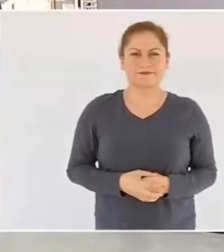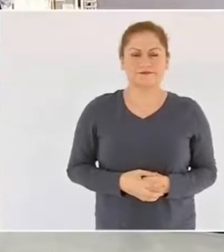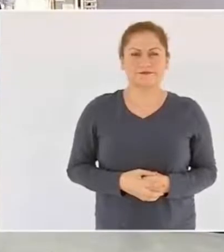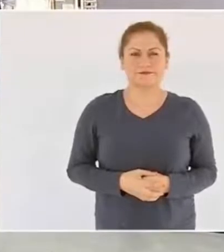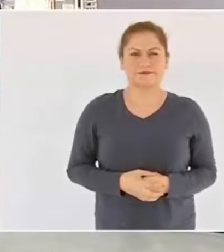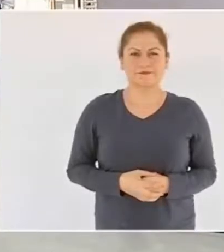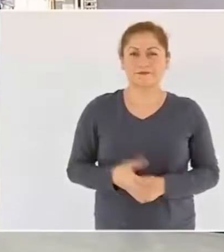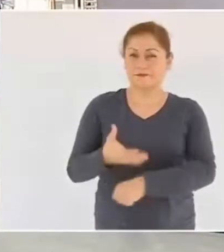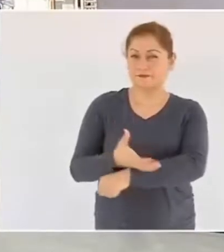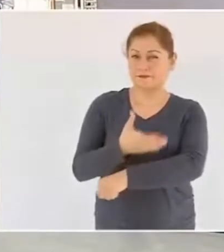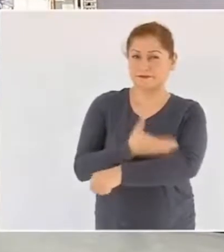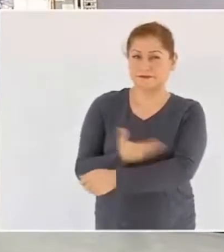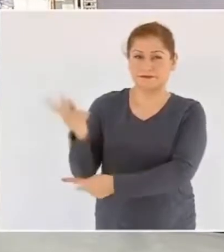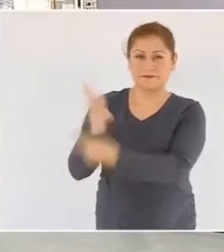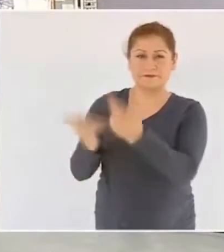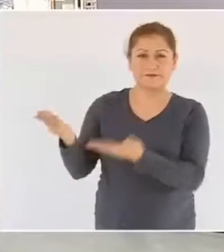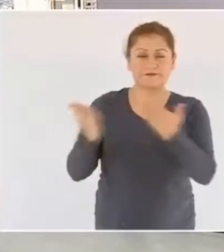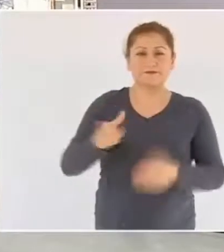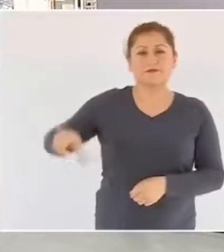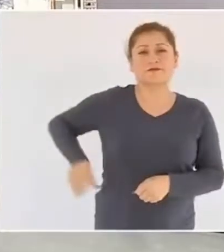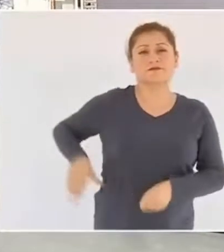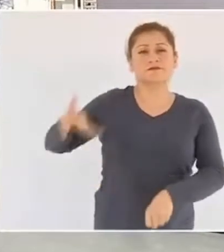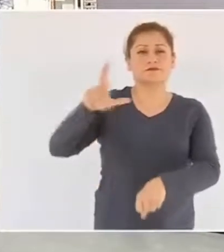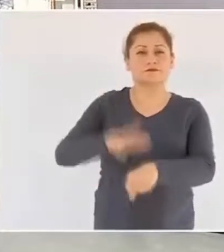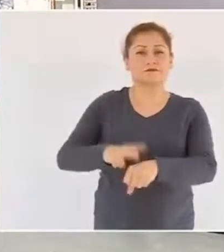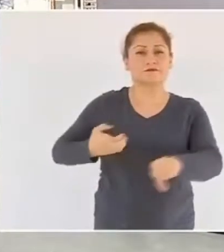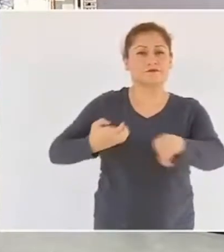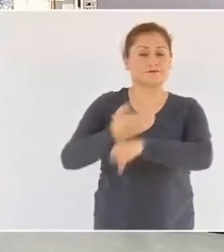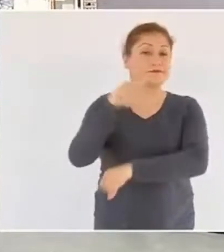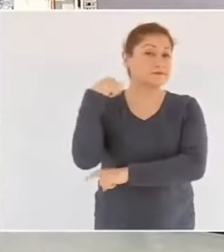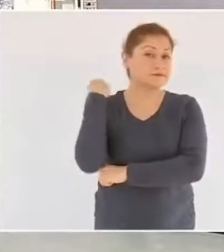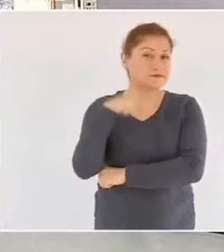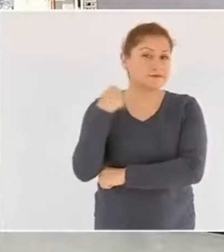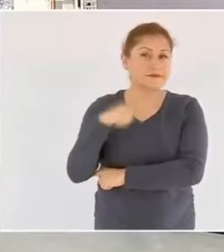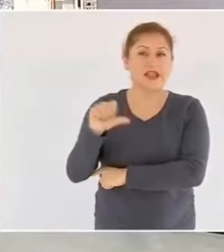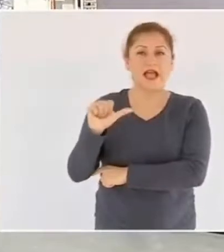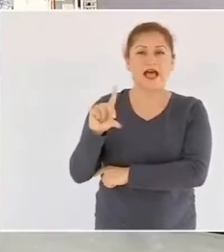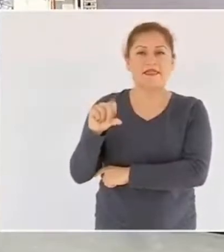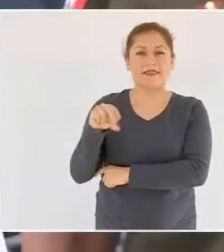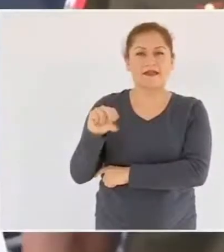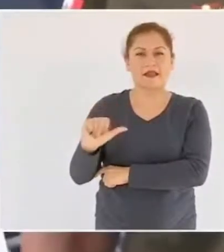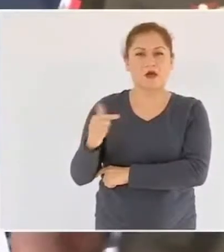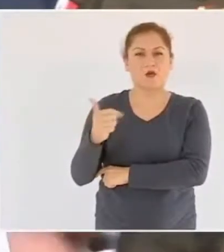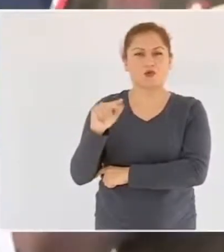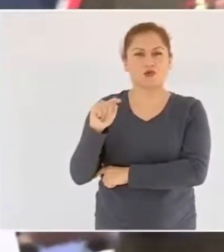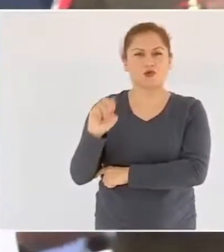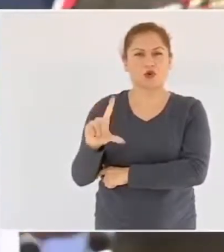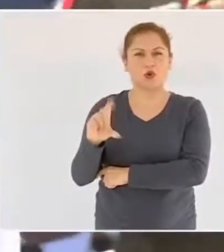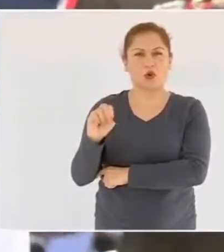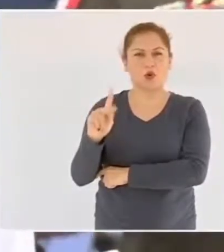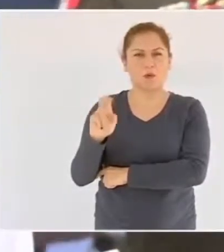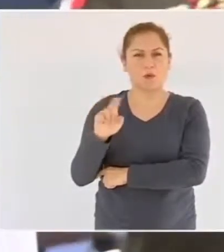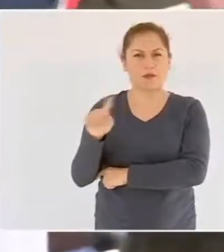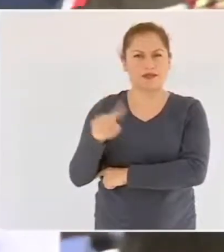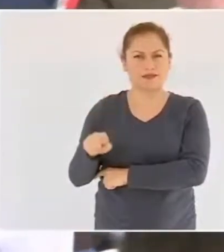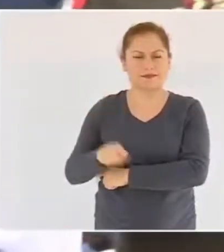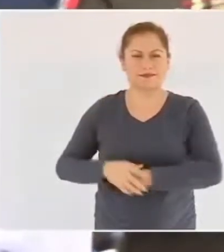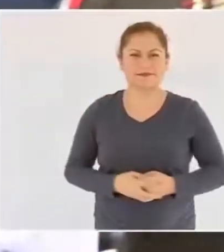Lo acompañan el gobernador constitucional del estado de Tabasco, Adán Augusto López Hernández.